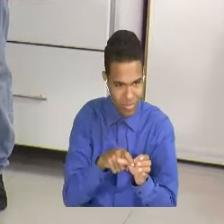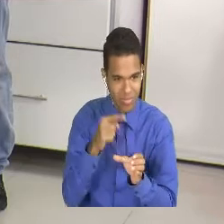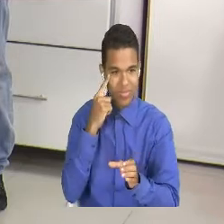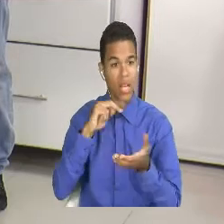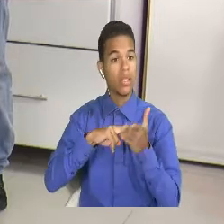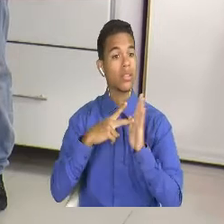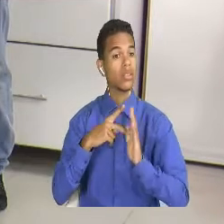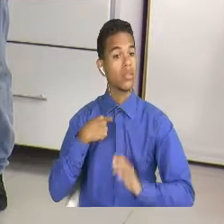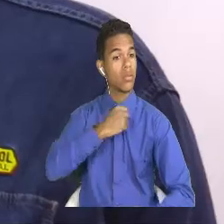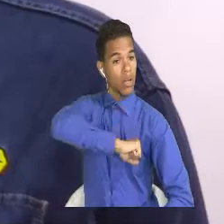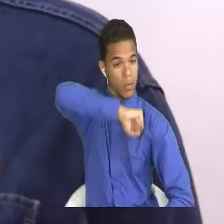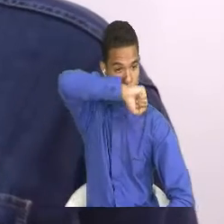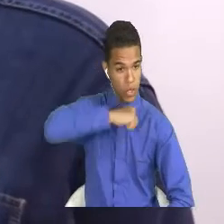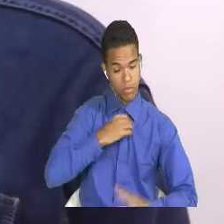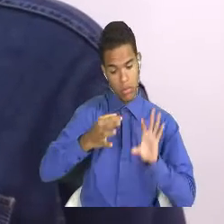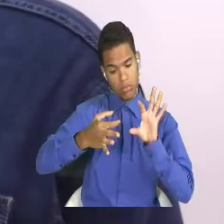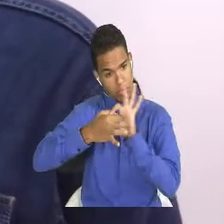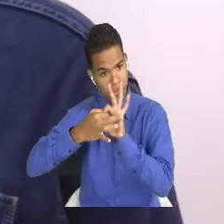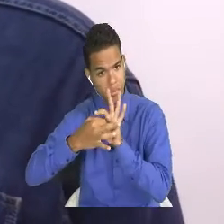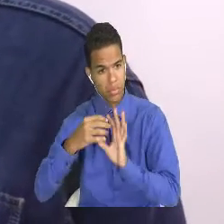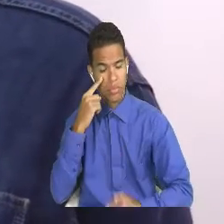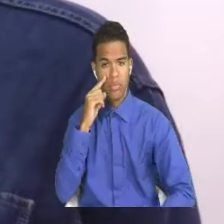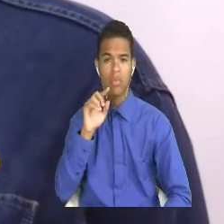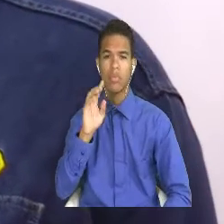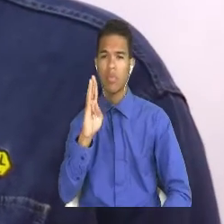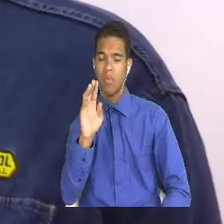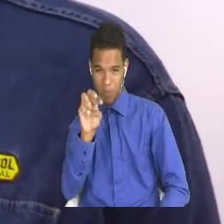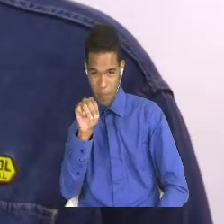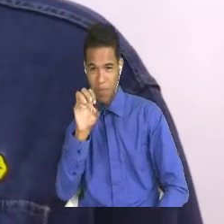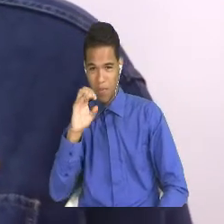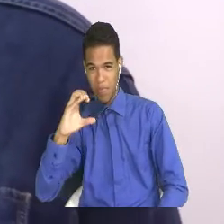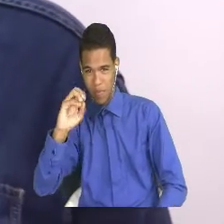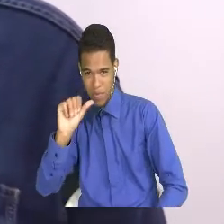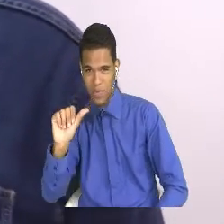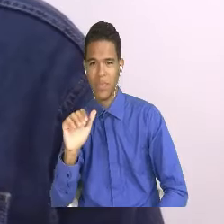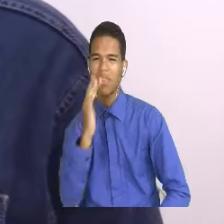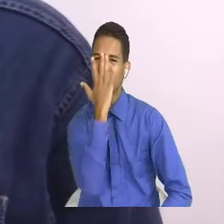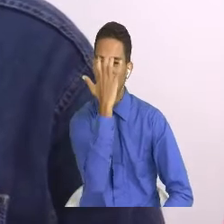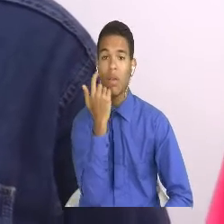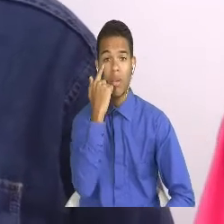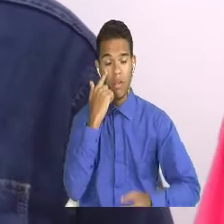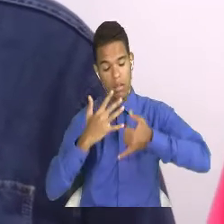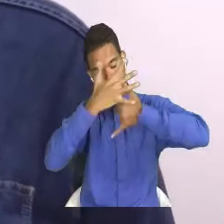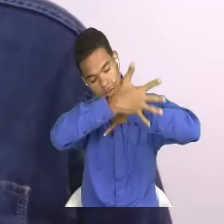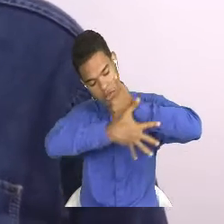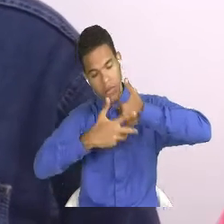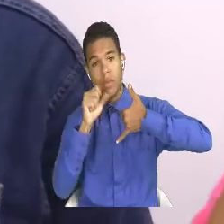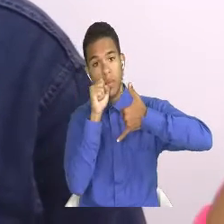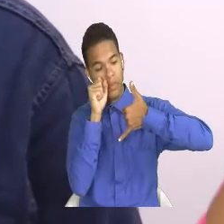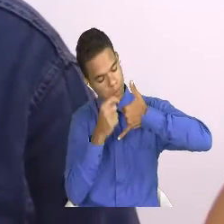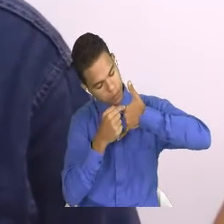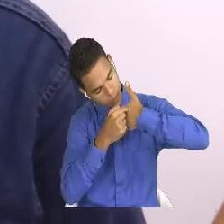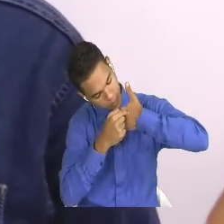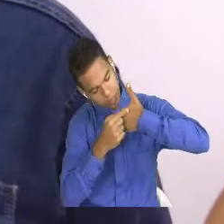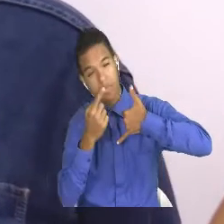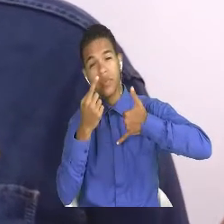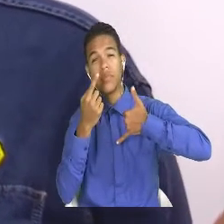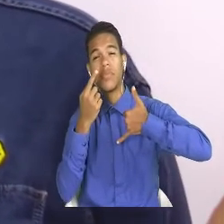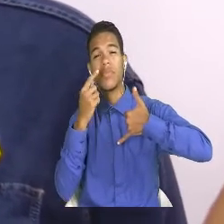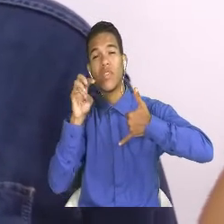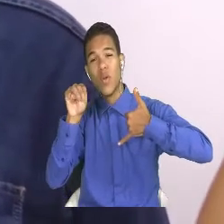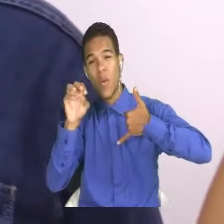Es importante que Barranca Bermeja se posicione a nivel nacional como una ciudad solidaria, como una ciudad que no es indiferente y no es ajena